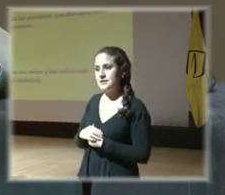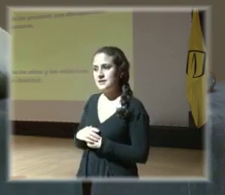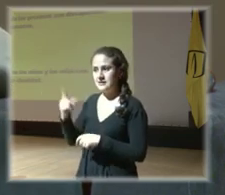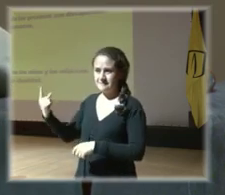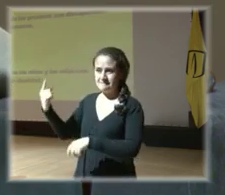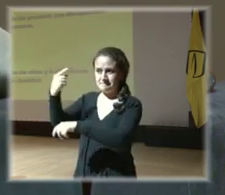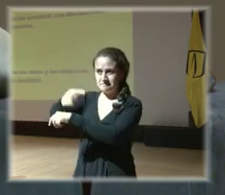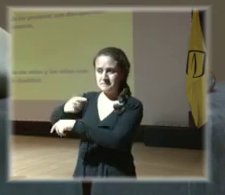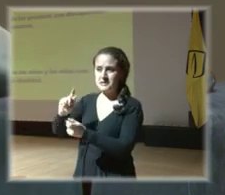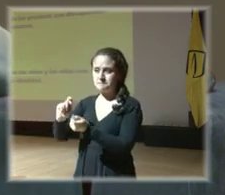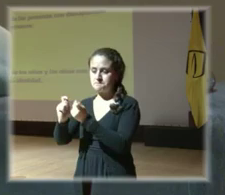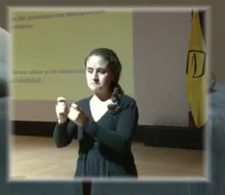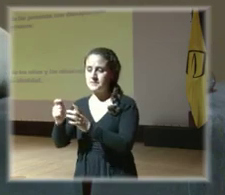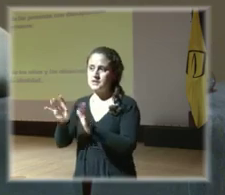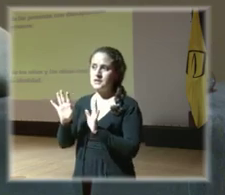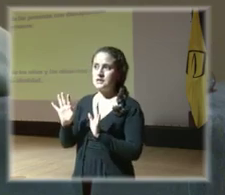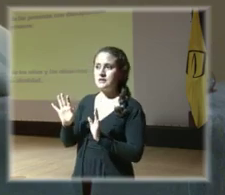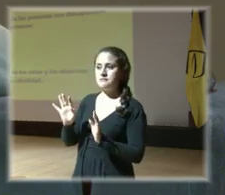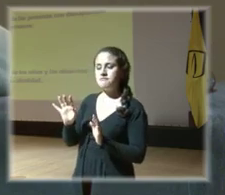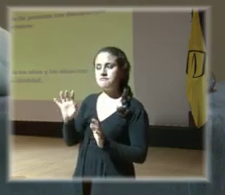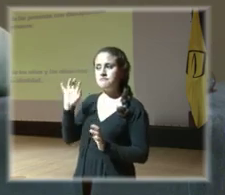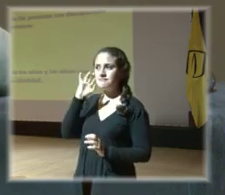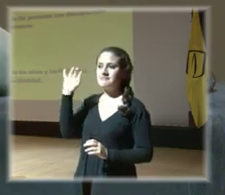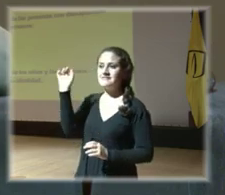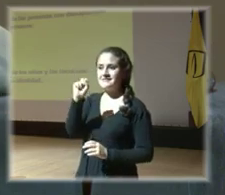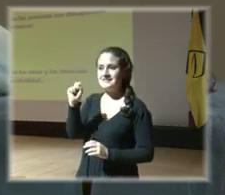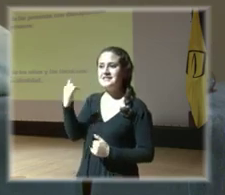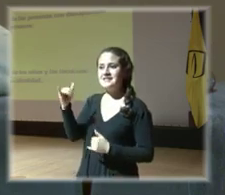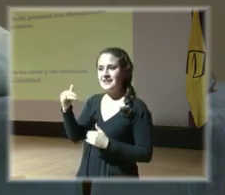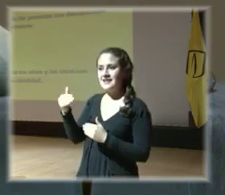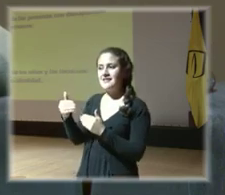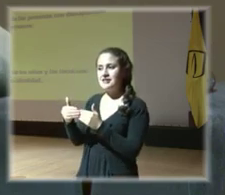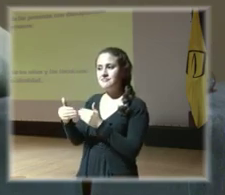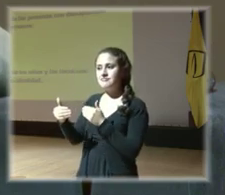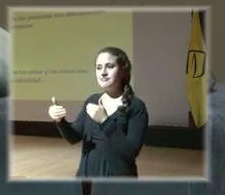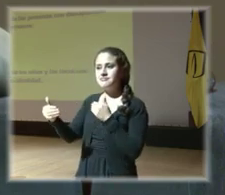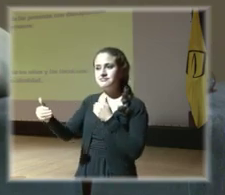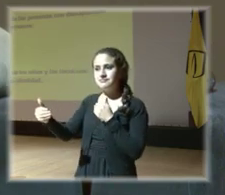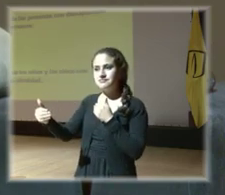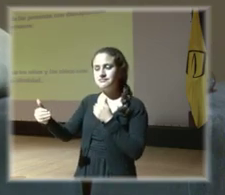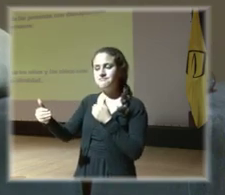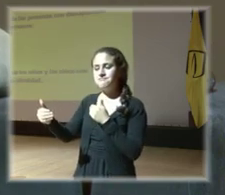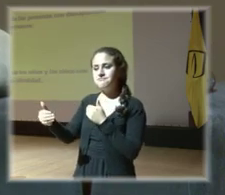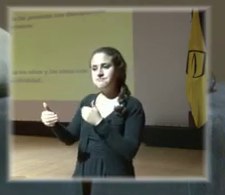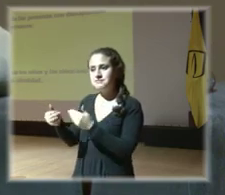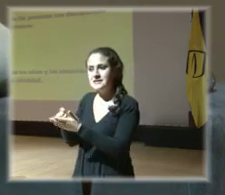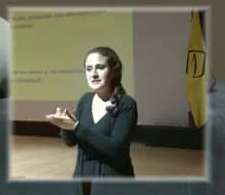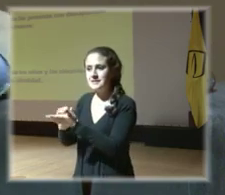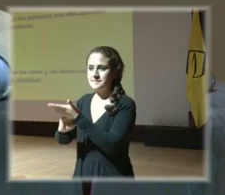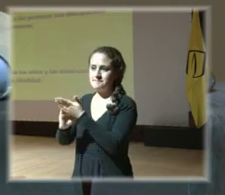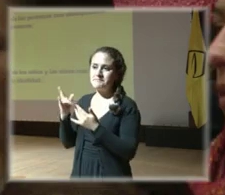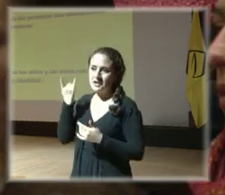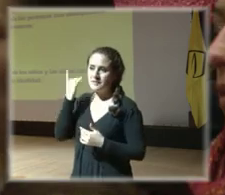veo que cuando menos empieza a abrirse la brecha para intentar hacer cambios más grandes. Gracias, Mario.